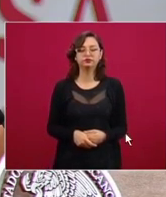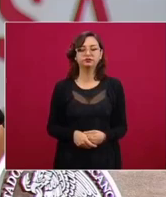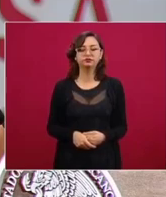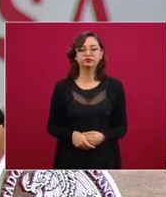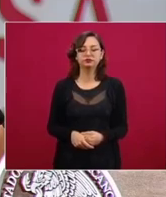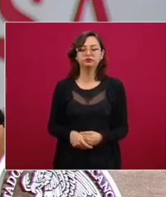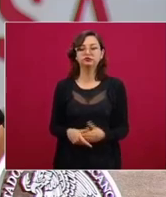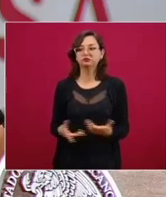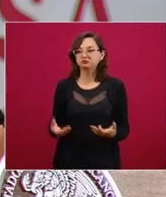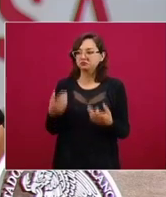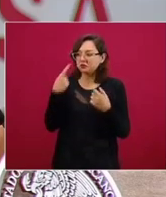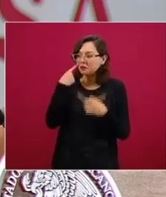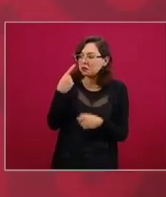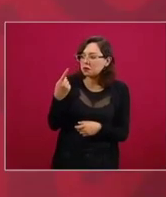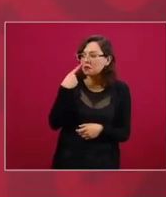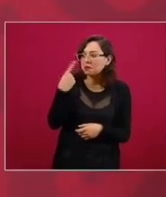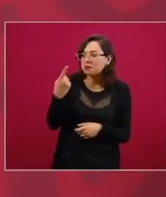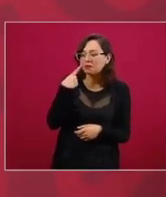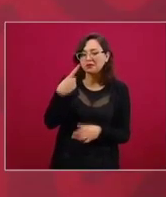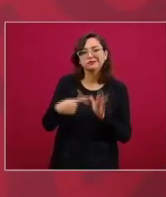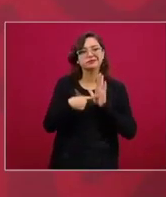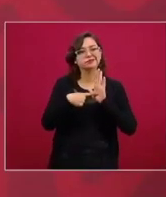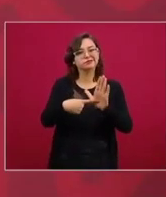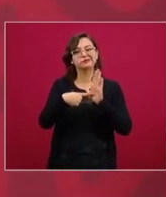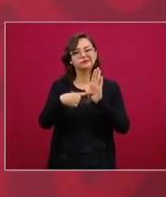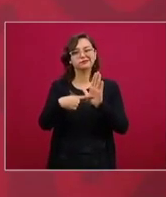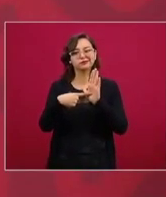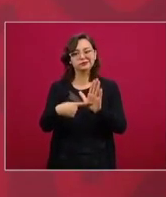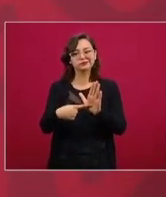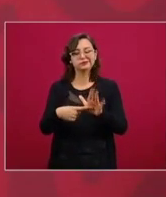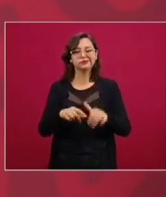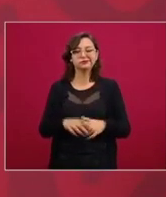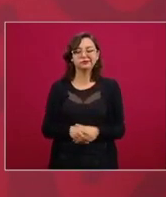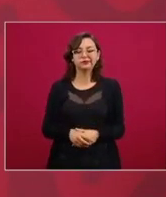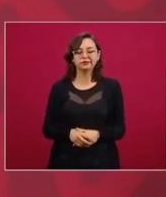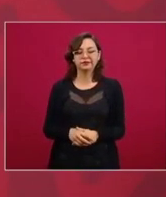¿Ya le quité el audio o todavía no? Según yo, ya le quité el audio.